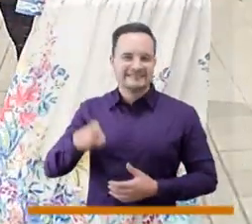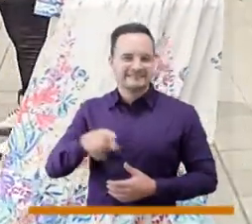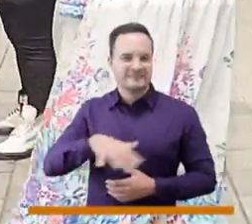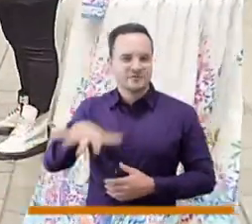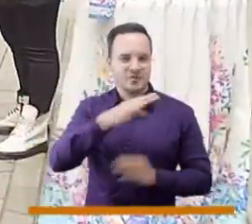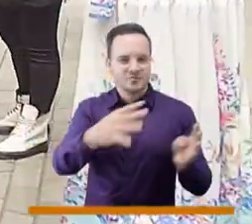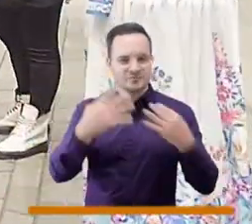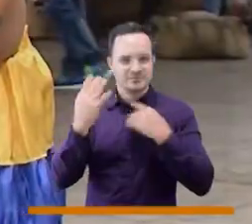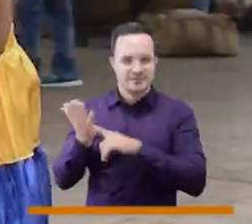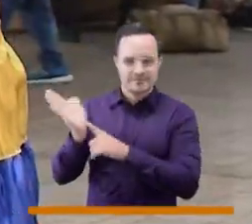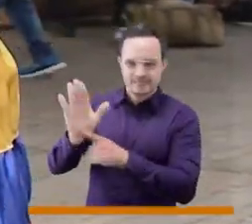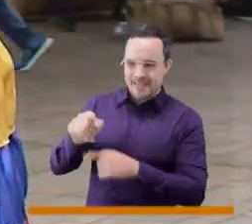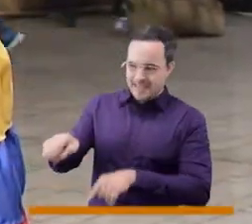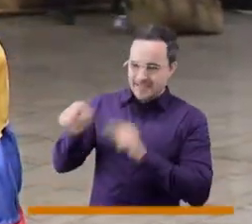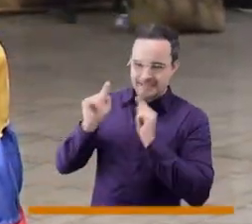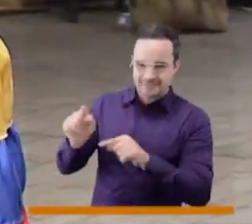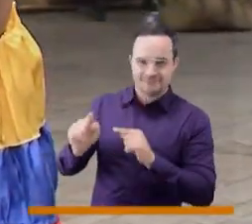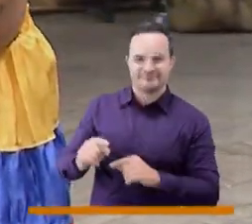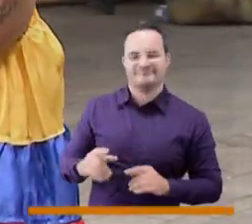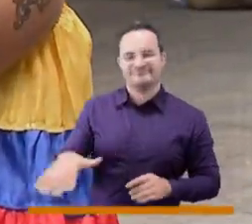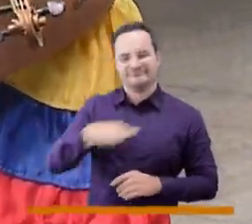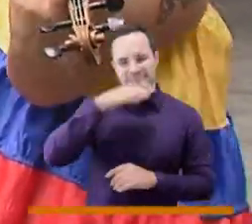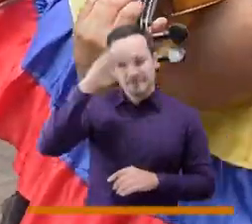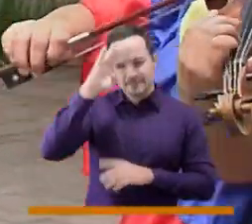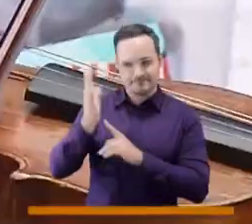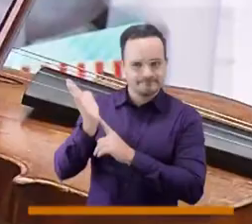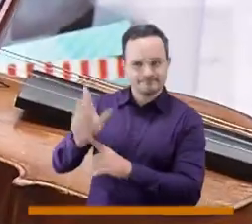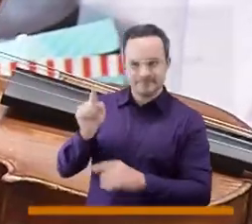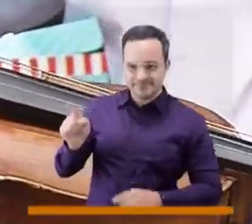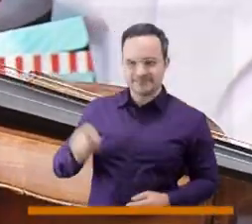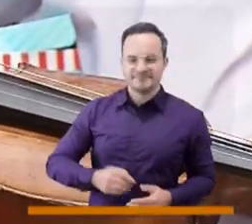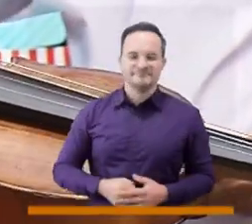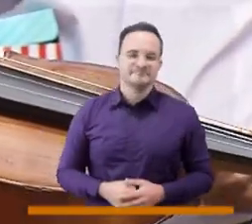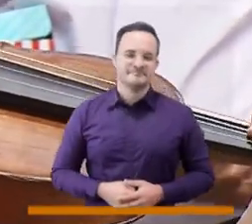Esto es lo que necesitamos resaltar y visibilizar acá en Medellín,